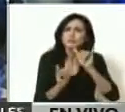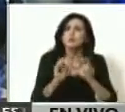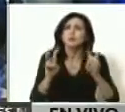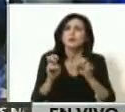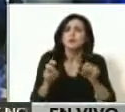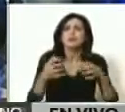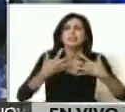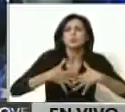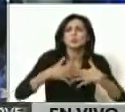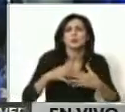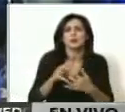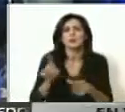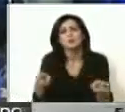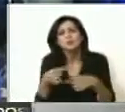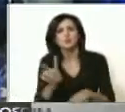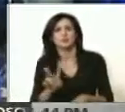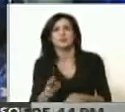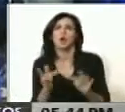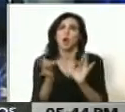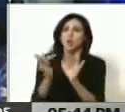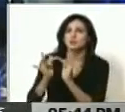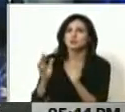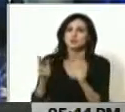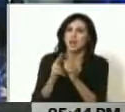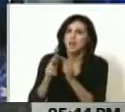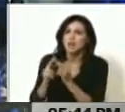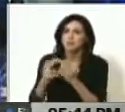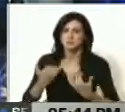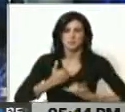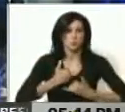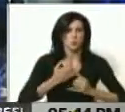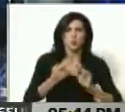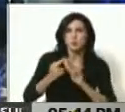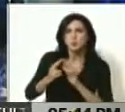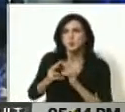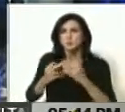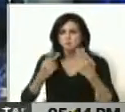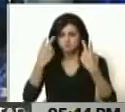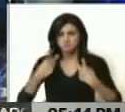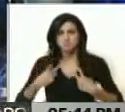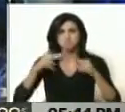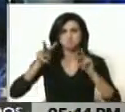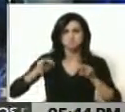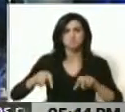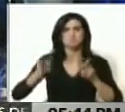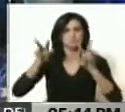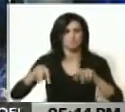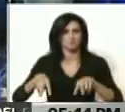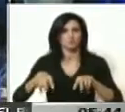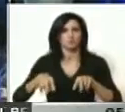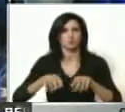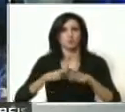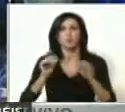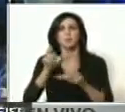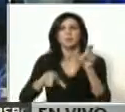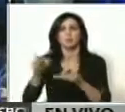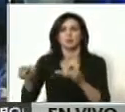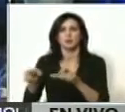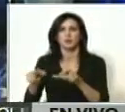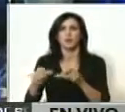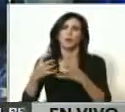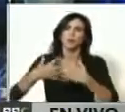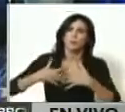para encontrarnos, para conocernos y reconocernos todos los actores de la industria musical. Hay 6